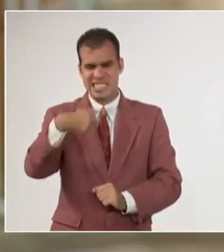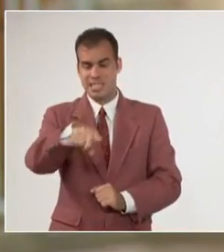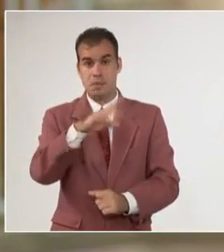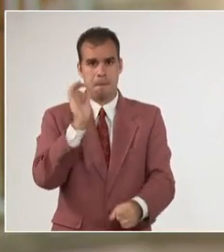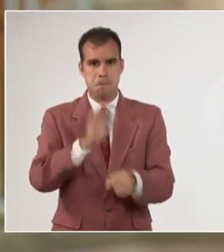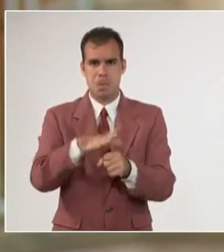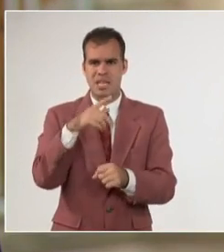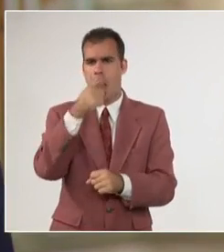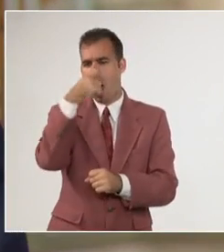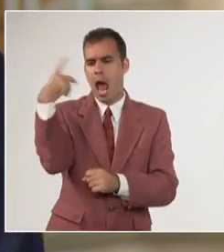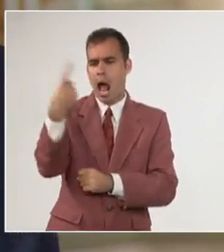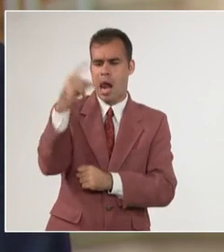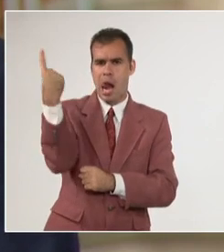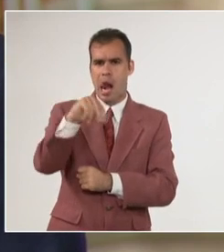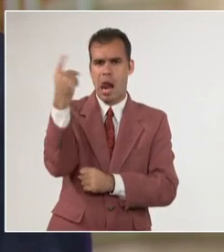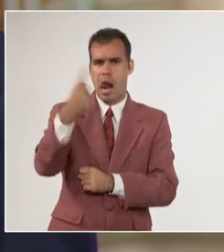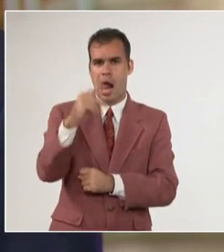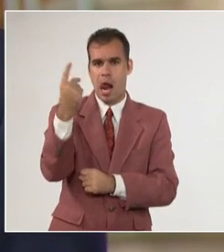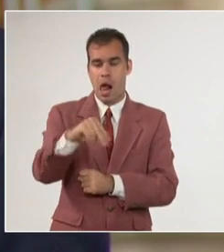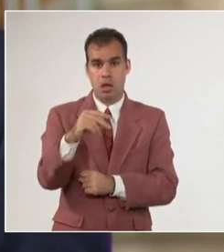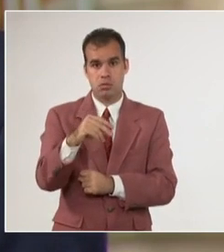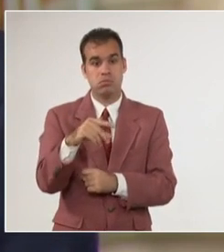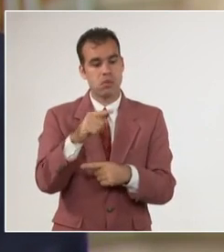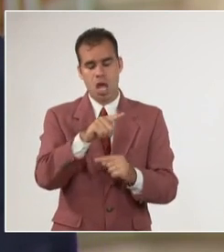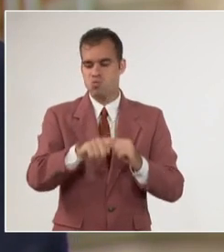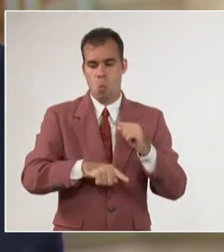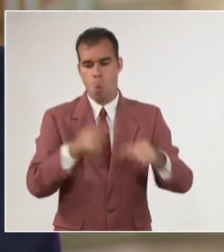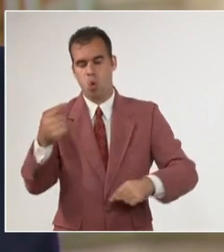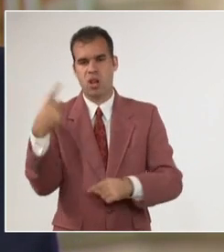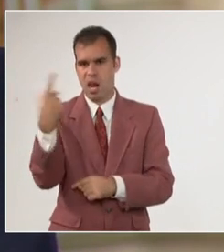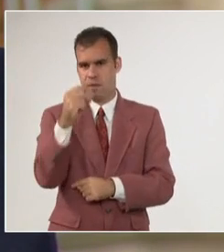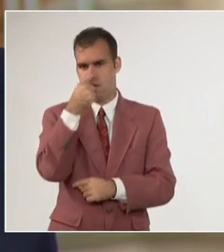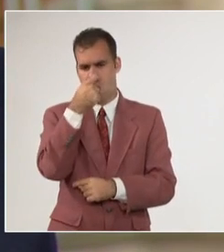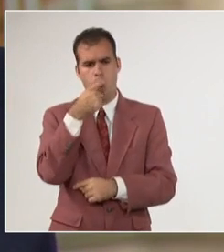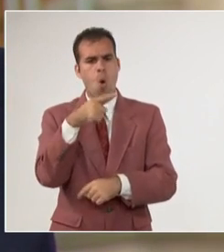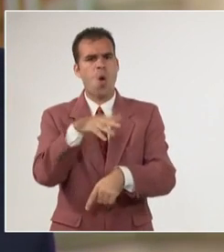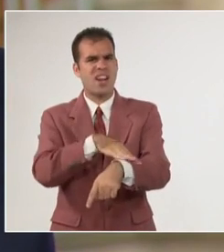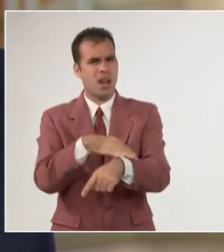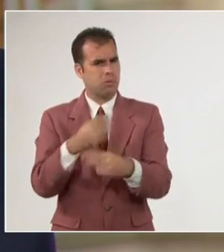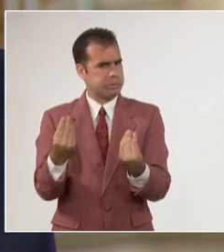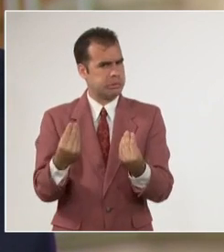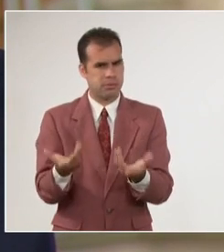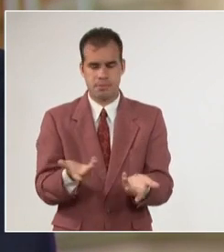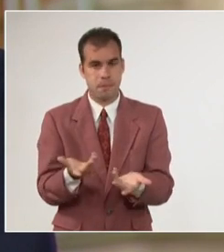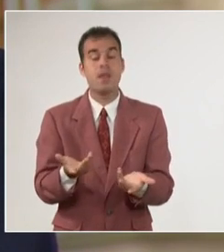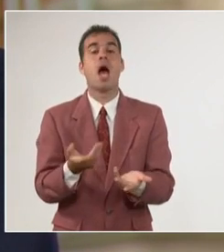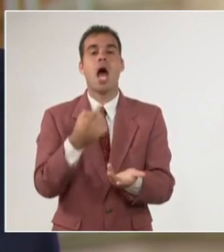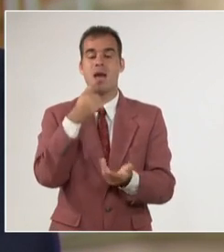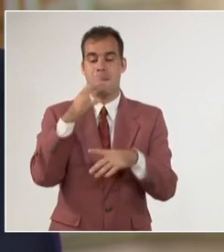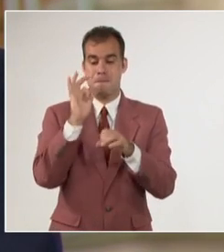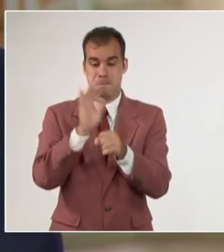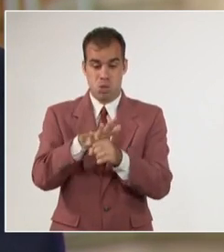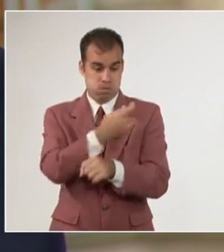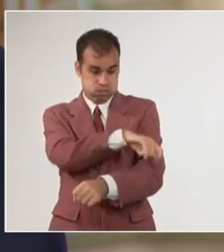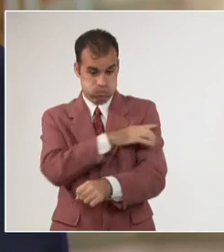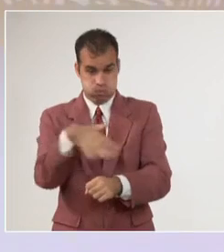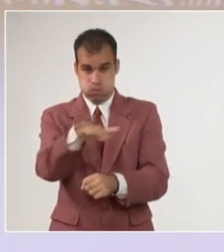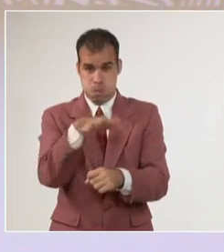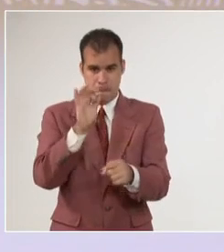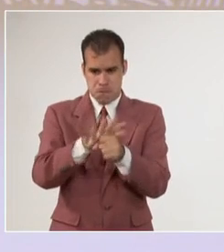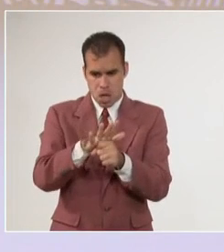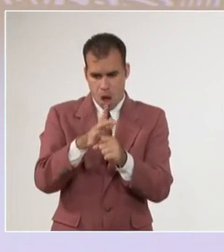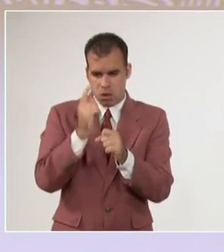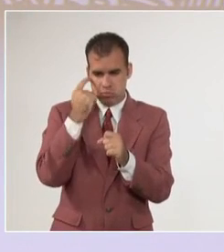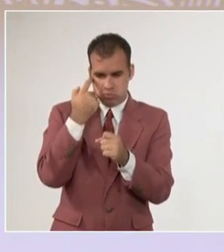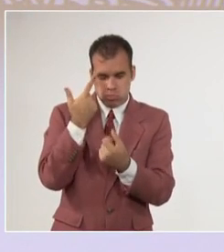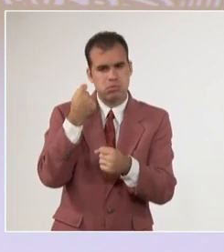se oponía a la esclavitud del negro. La amplia presencia popular influyó de forma decisiva en su radicalización